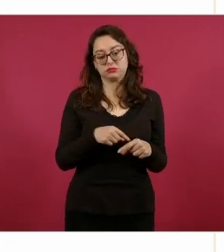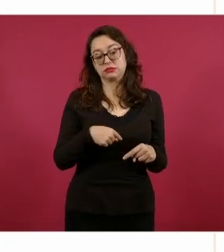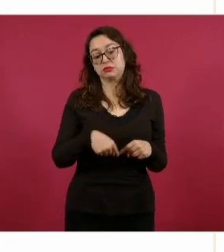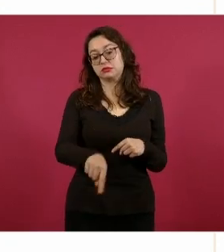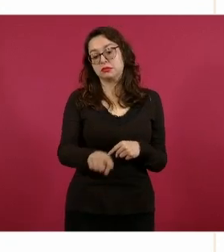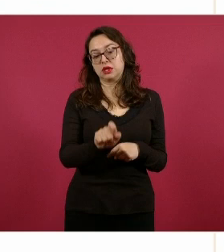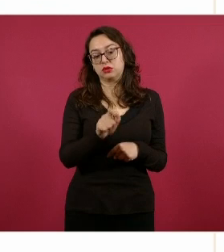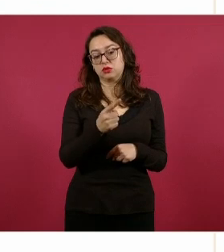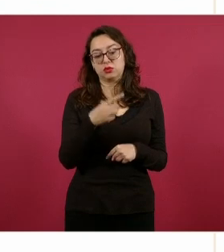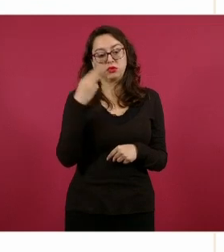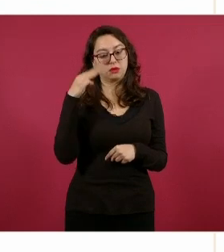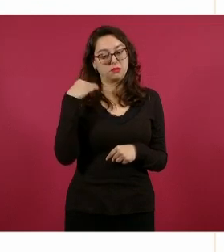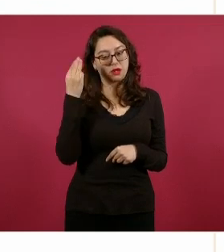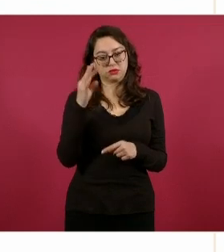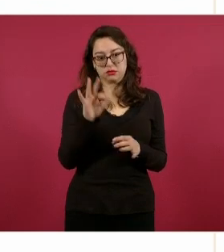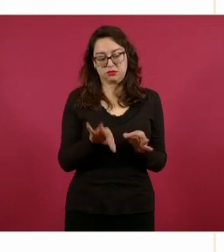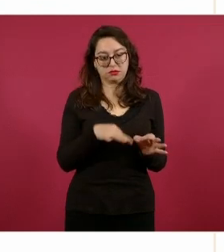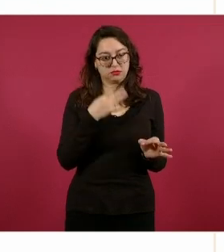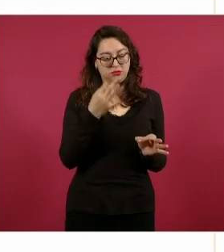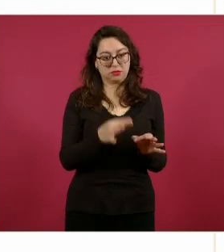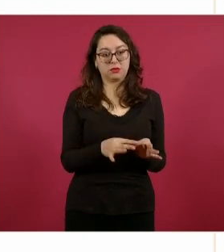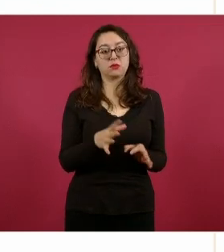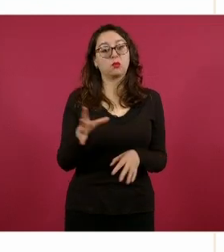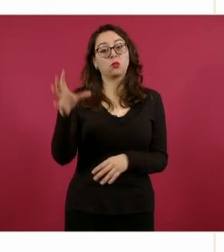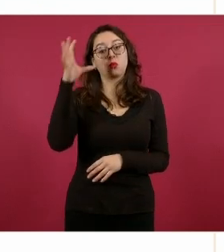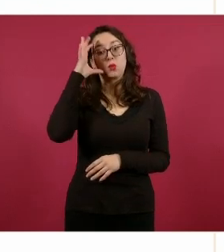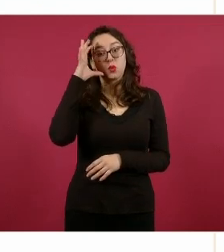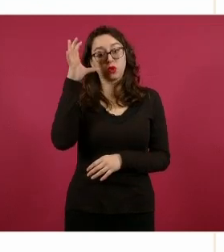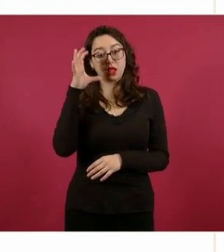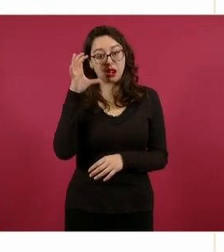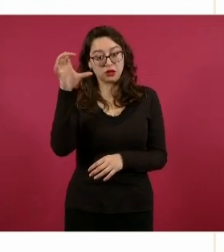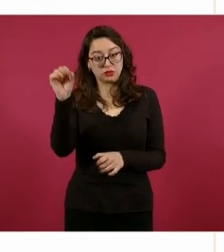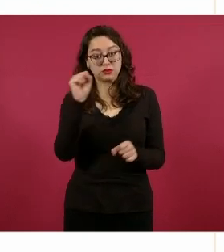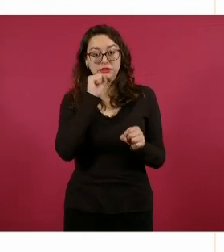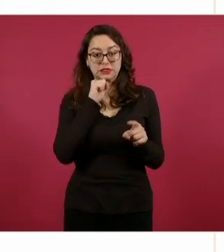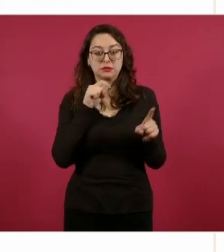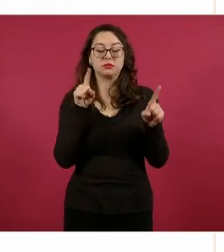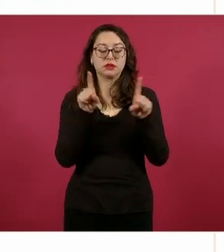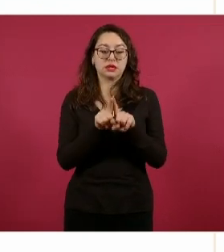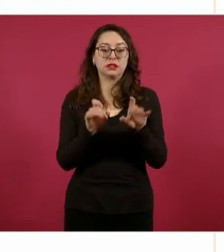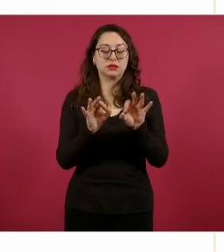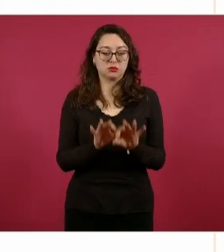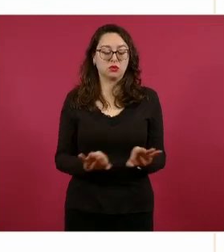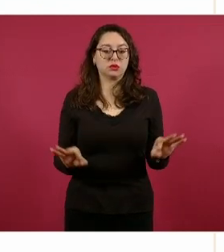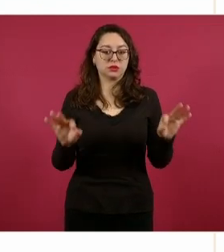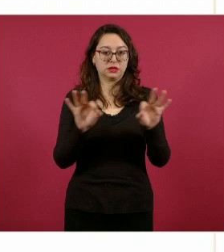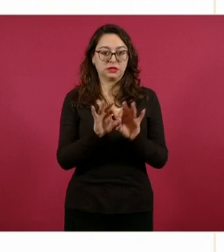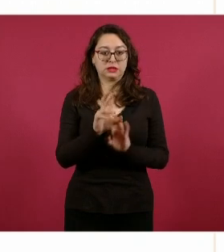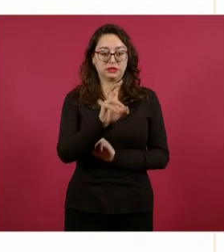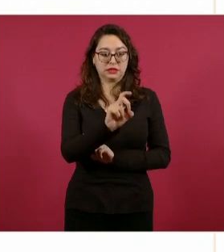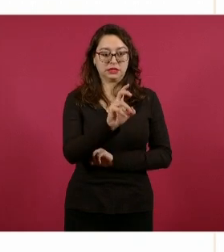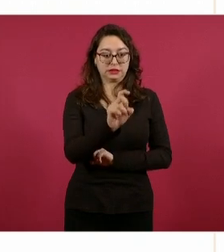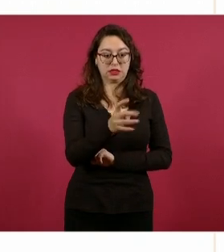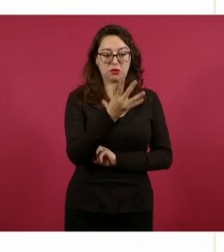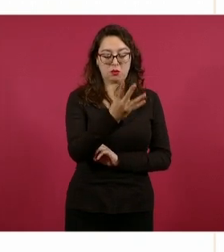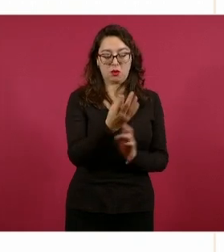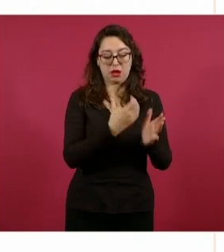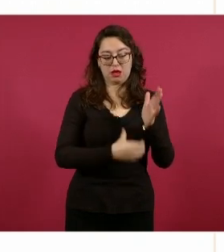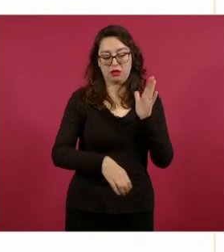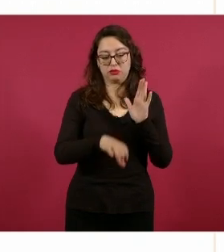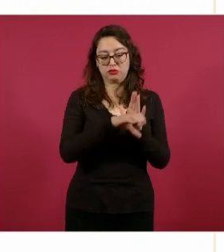de marzo. En el caso de Morelos también hubo una inversión importante en 30 de los 34 quirófanos de